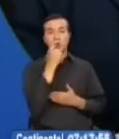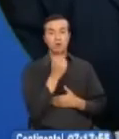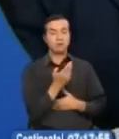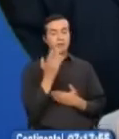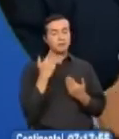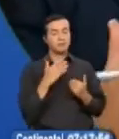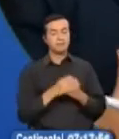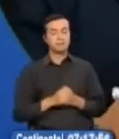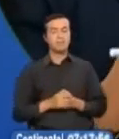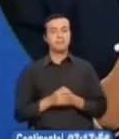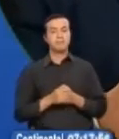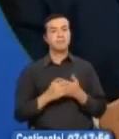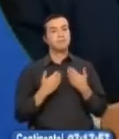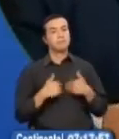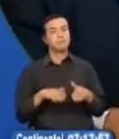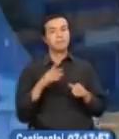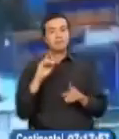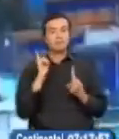de esta forma terminamos esta primera entrevista